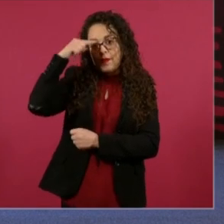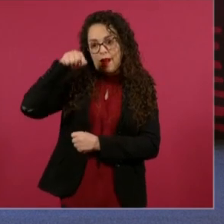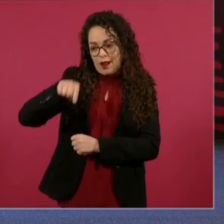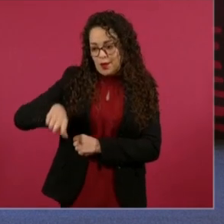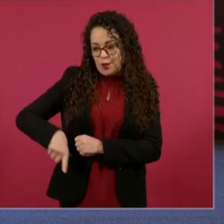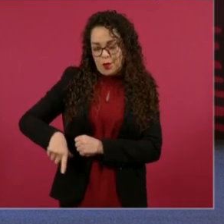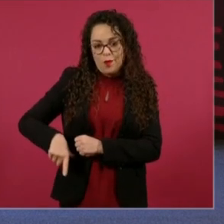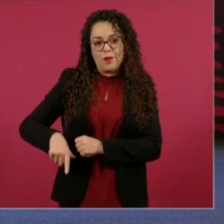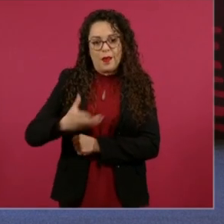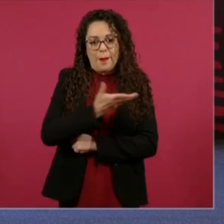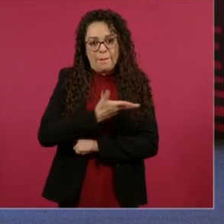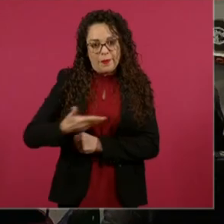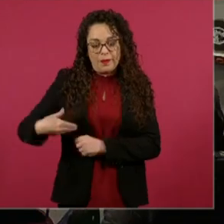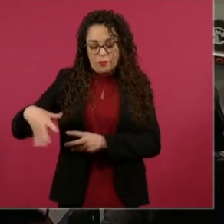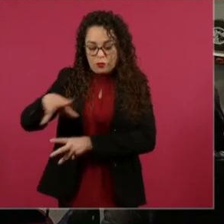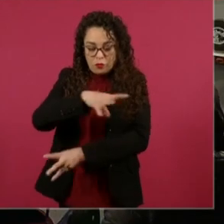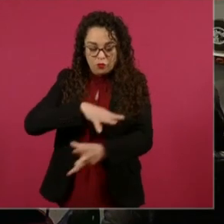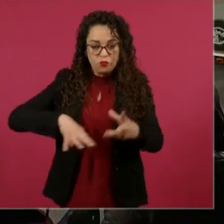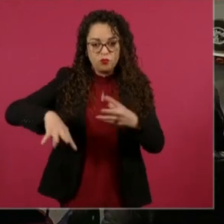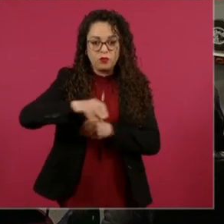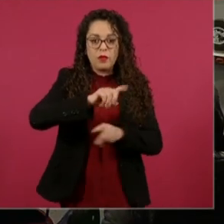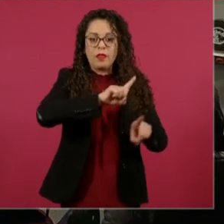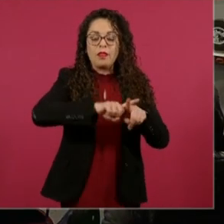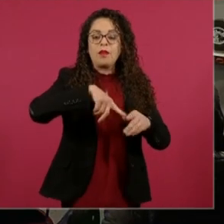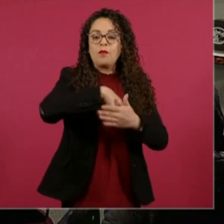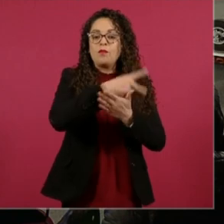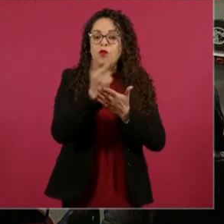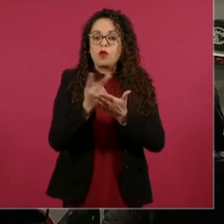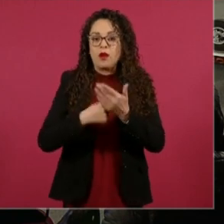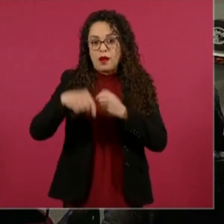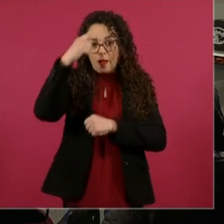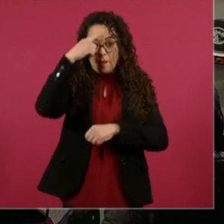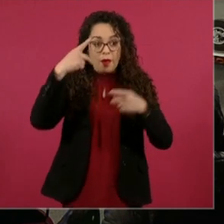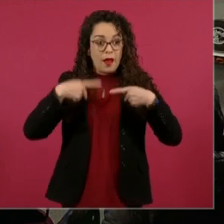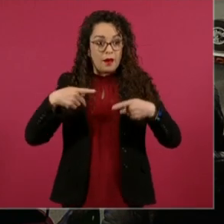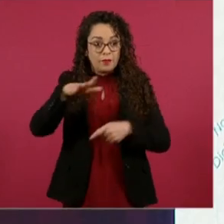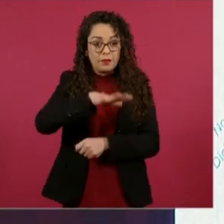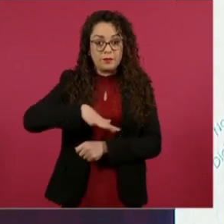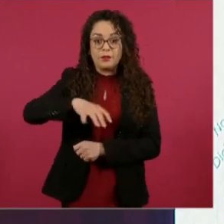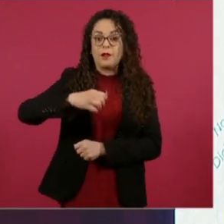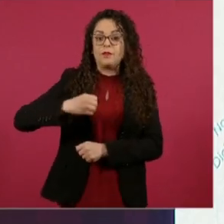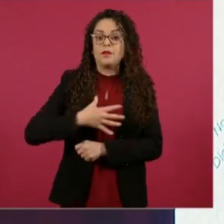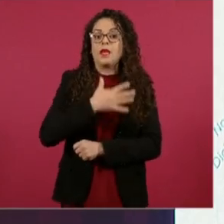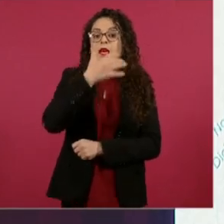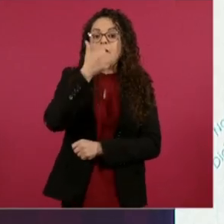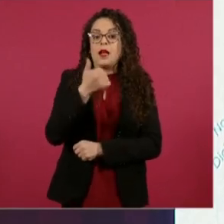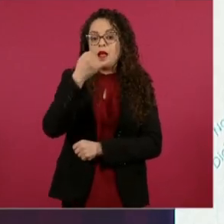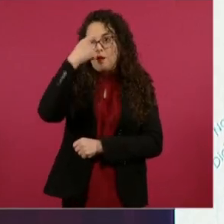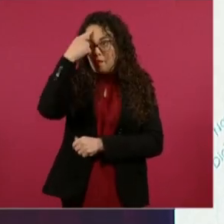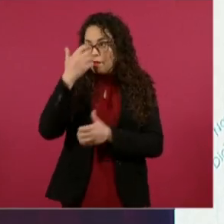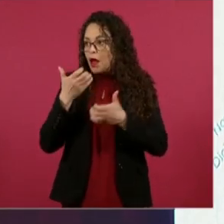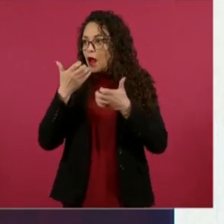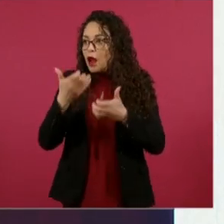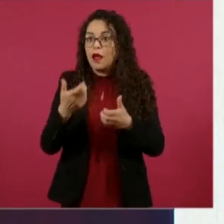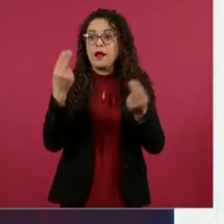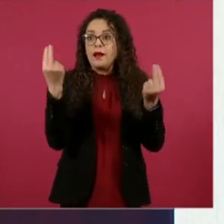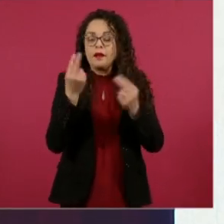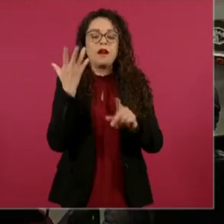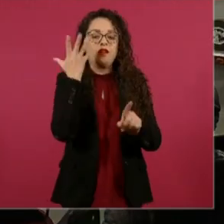que son utilizados en programas de bienestar y obra pública. Entonces, seguimos trabajando.